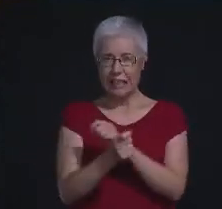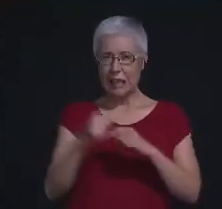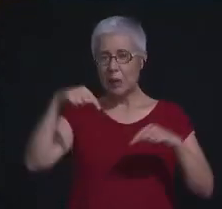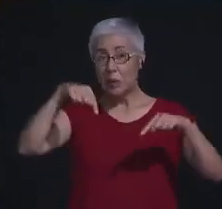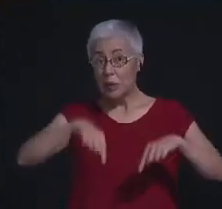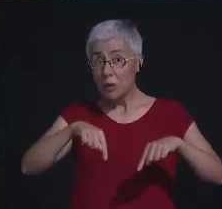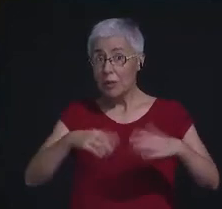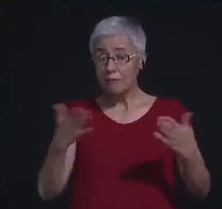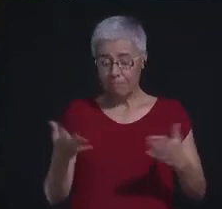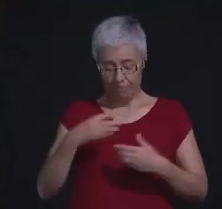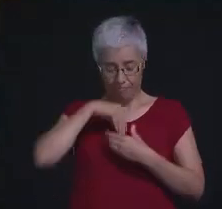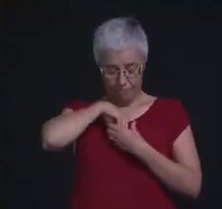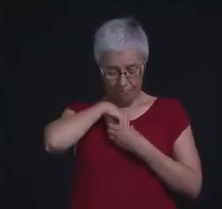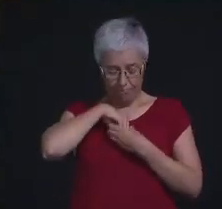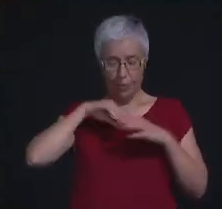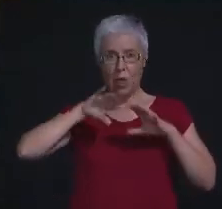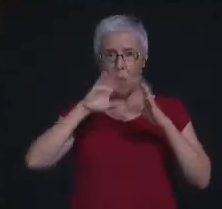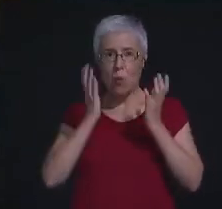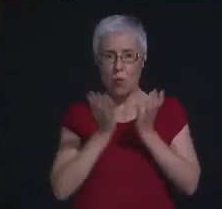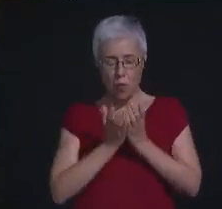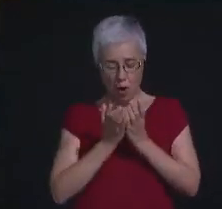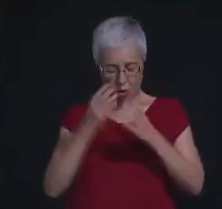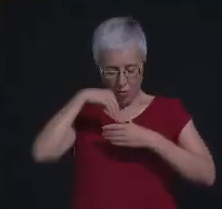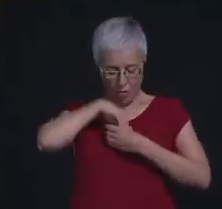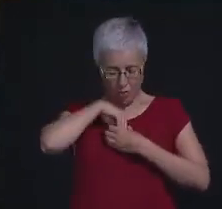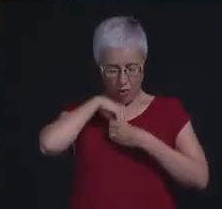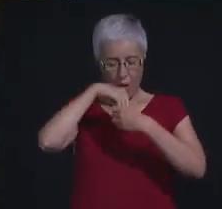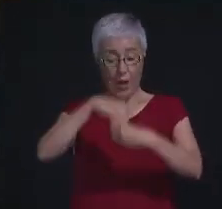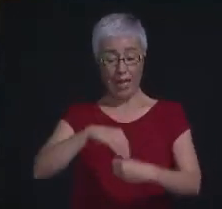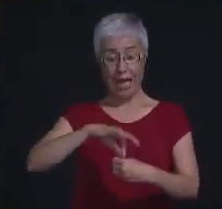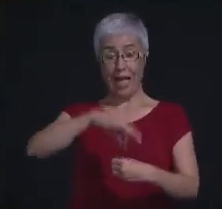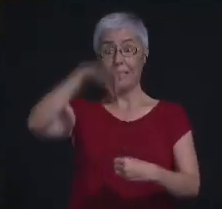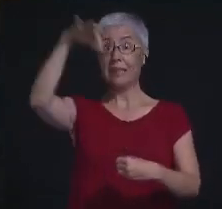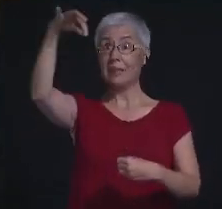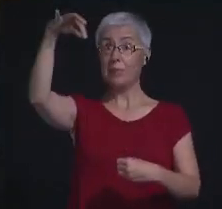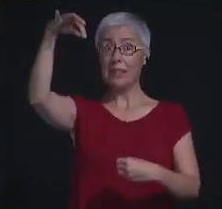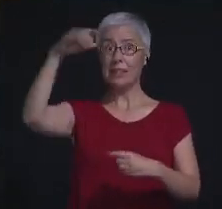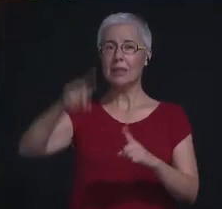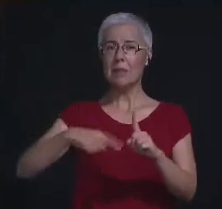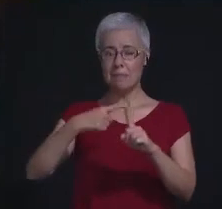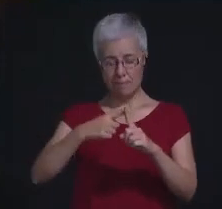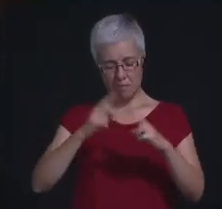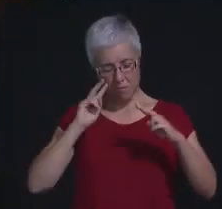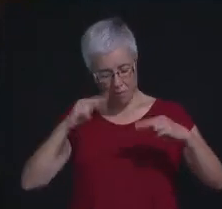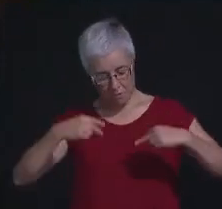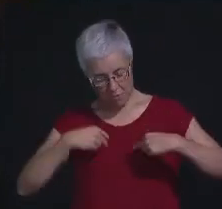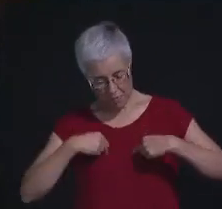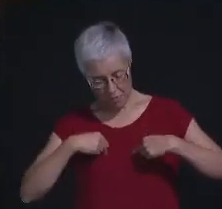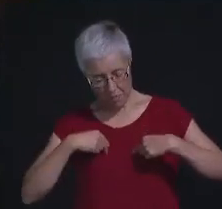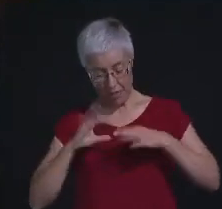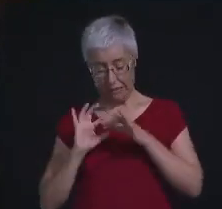conexión entre el mundo interior, la espiritualidad, el autoconocimiento y el mundo del impacto.